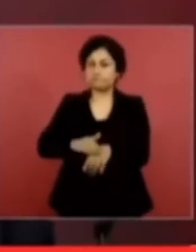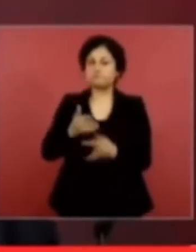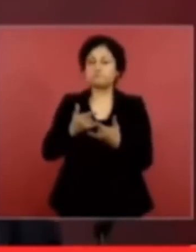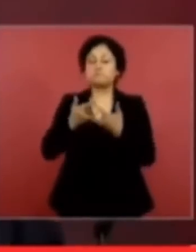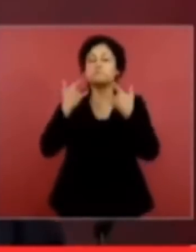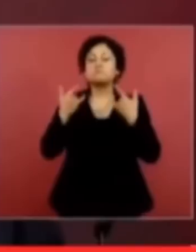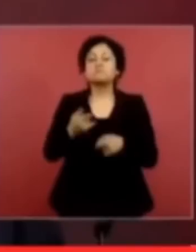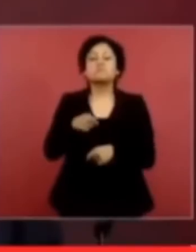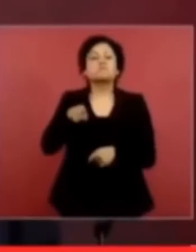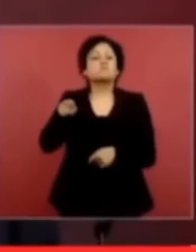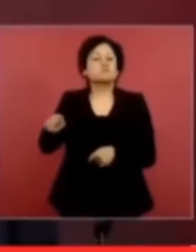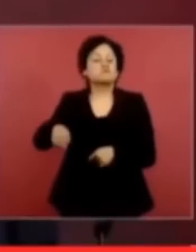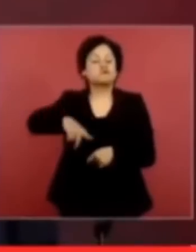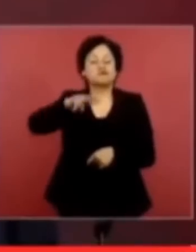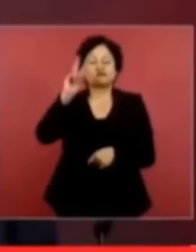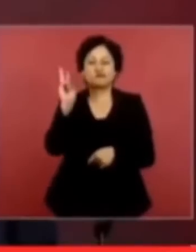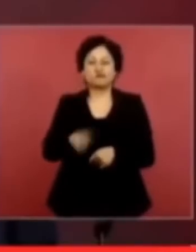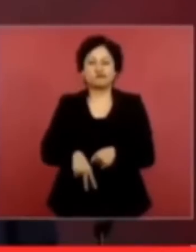que avergüenza.